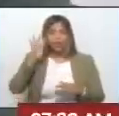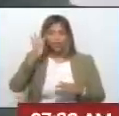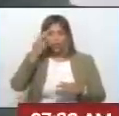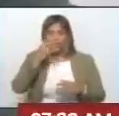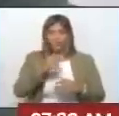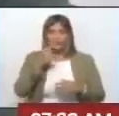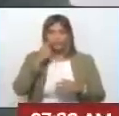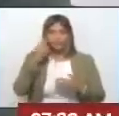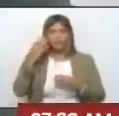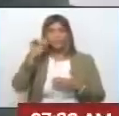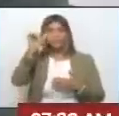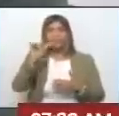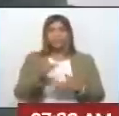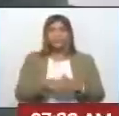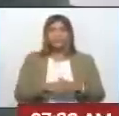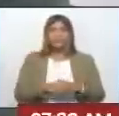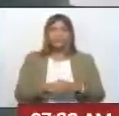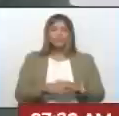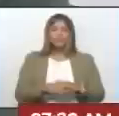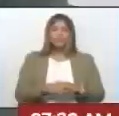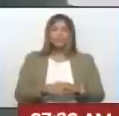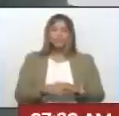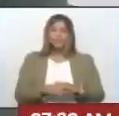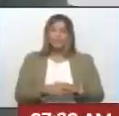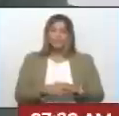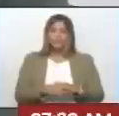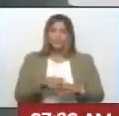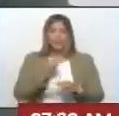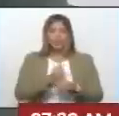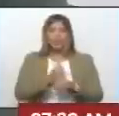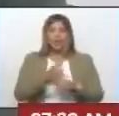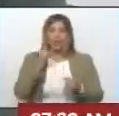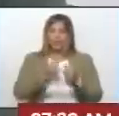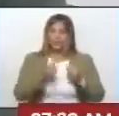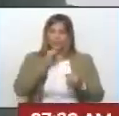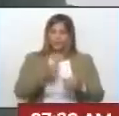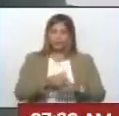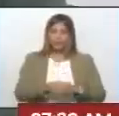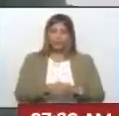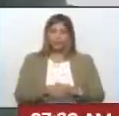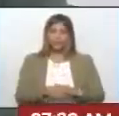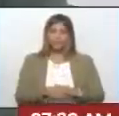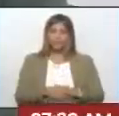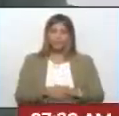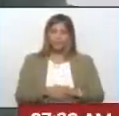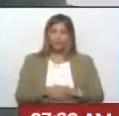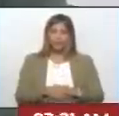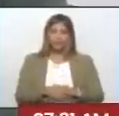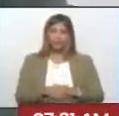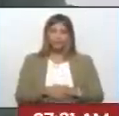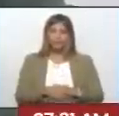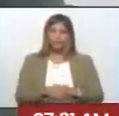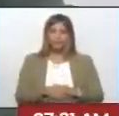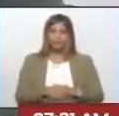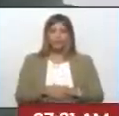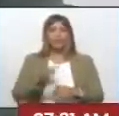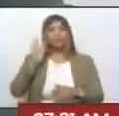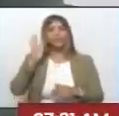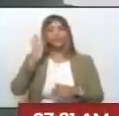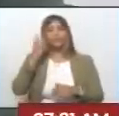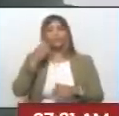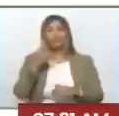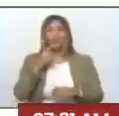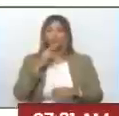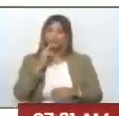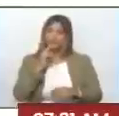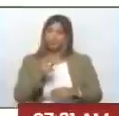con ustedes más la reseña que hace, en este caso el portal de Últimas Noticias, que además titula: Trump confiesa